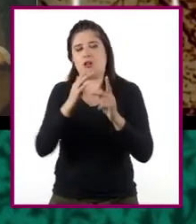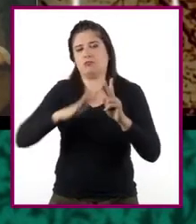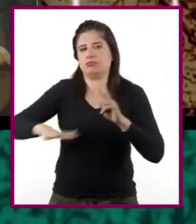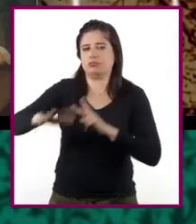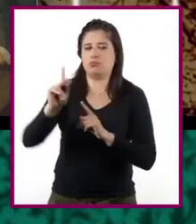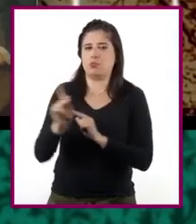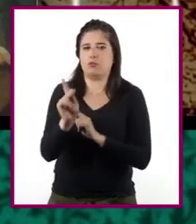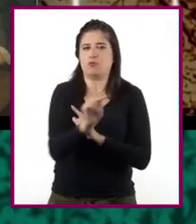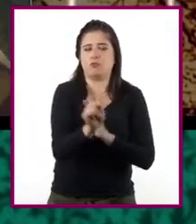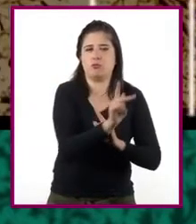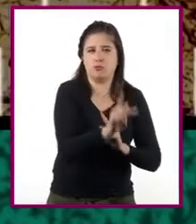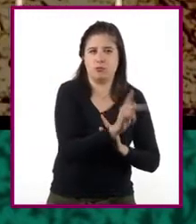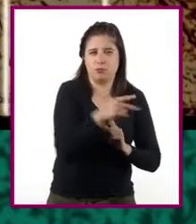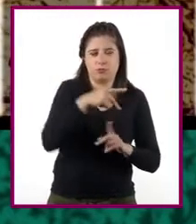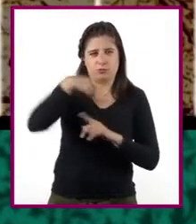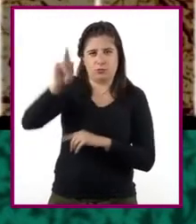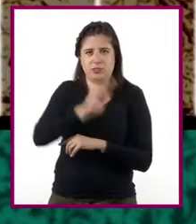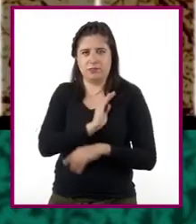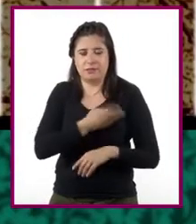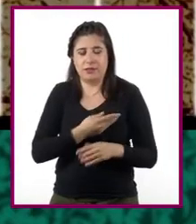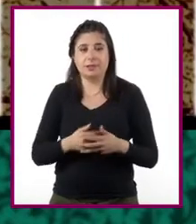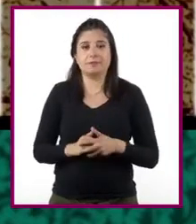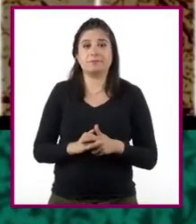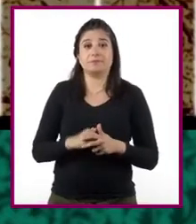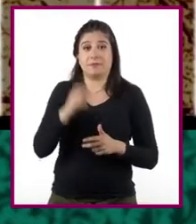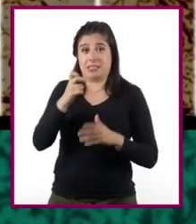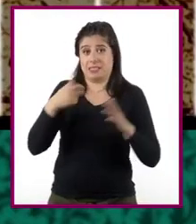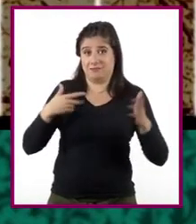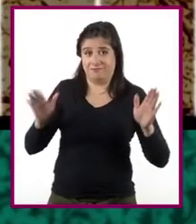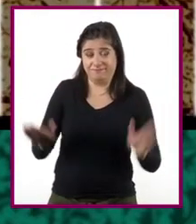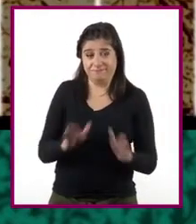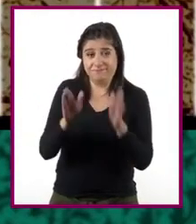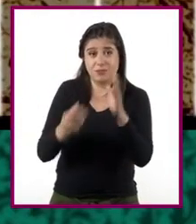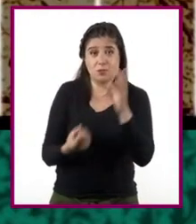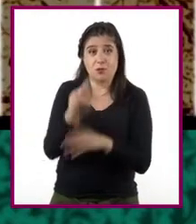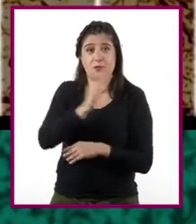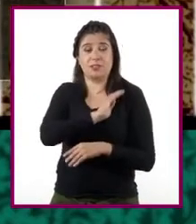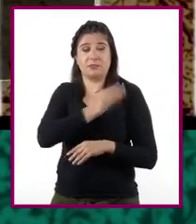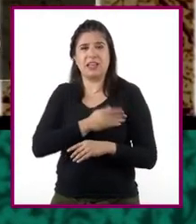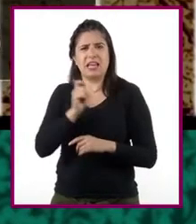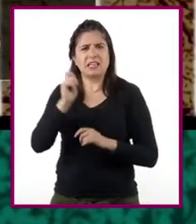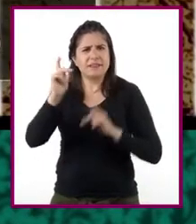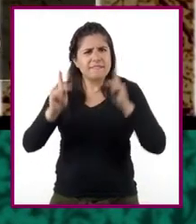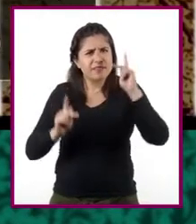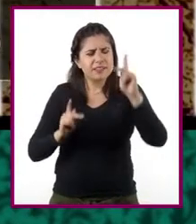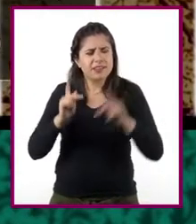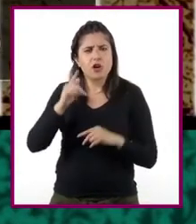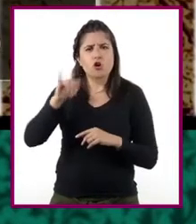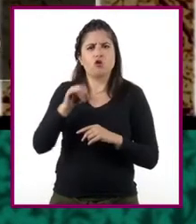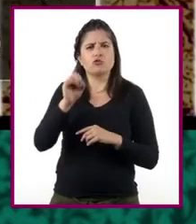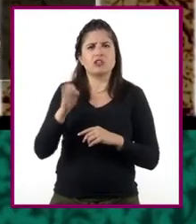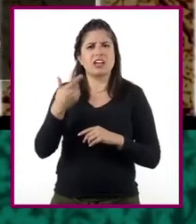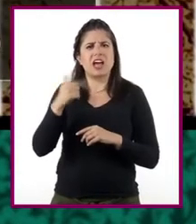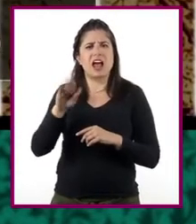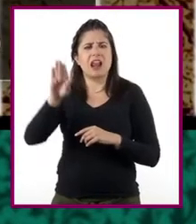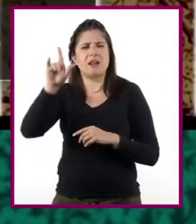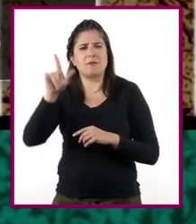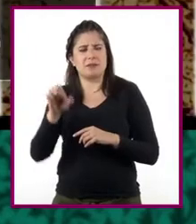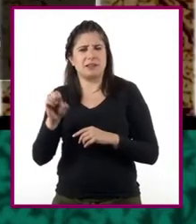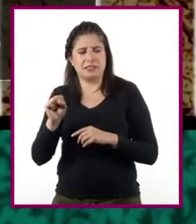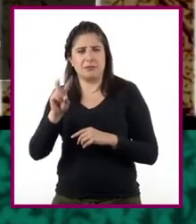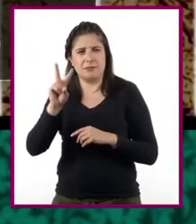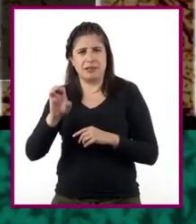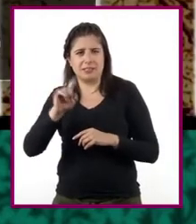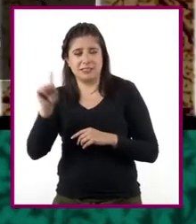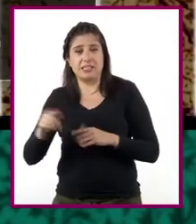colonias. El encargado de impulsarlas en la Nueva España fue el visitador José de Gálvez, quien llegó de